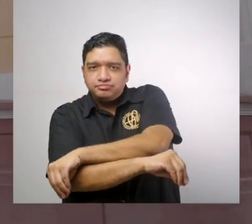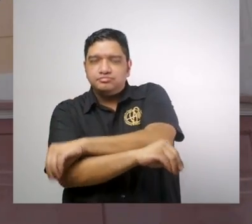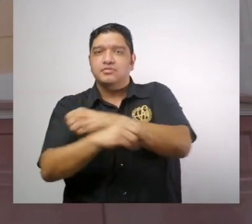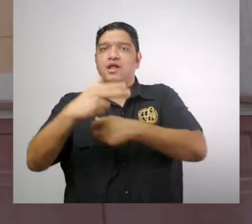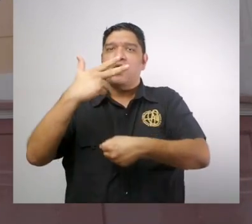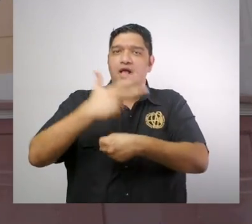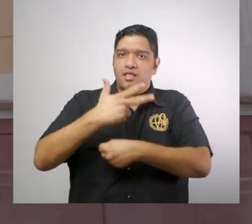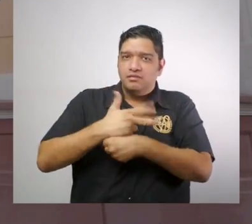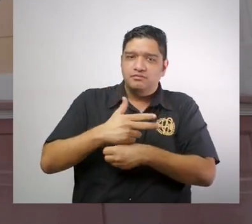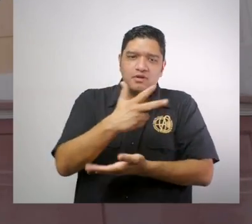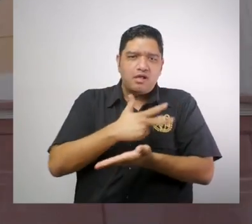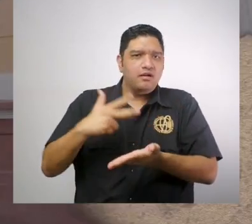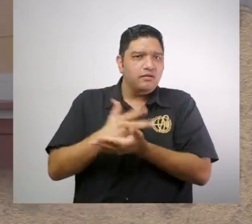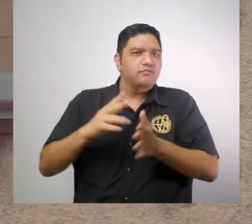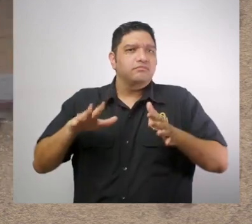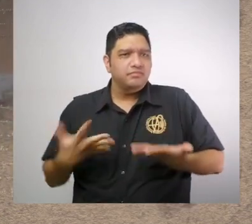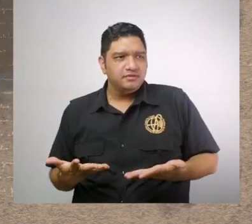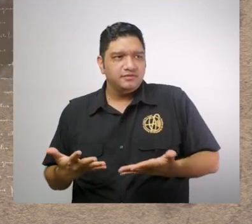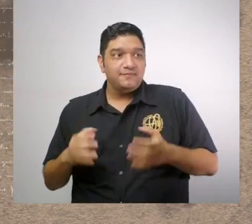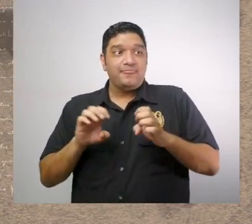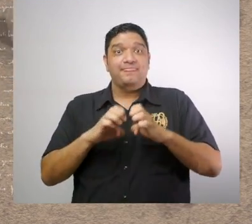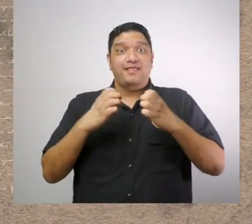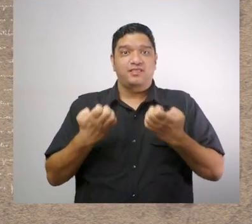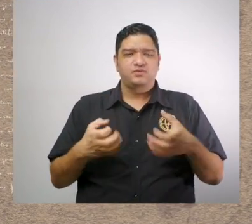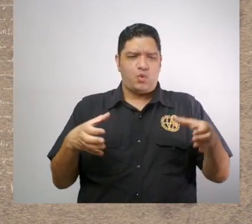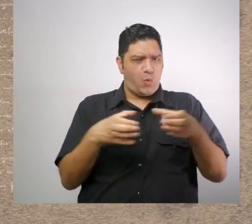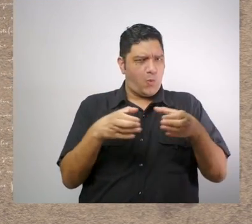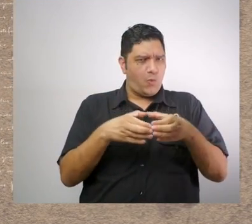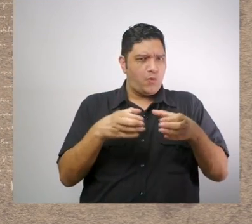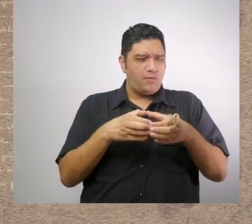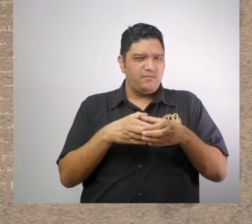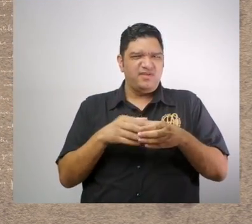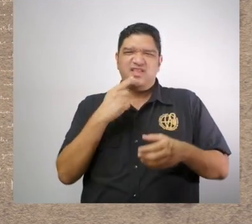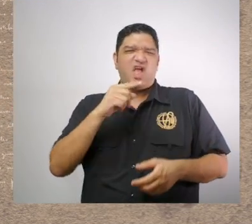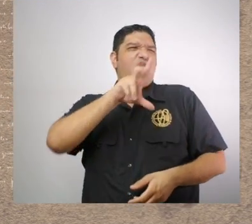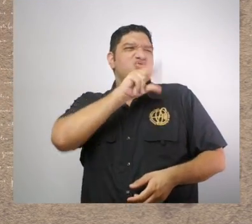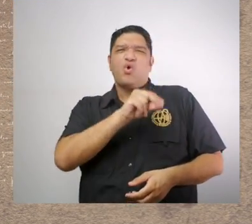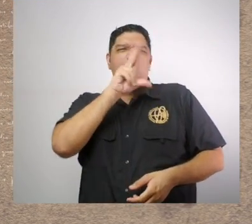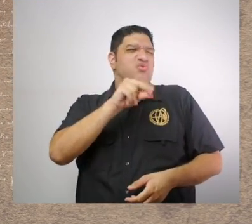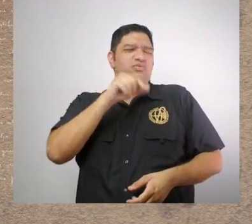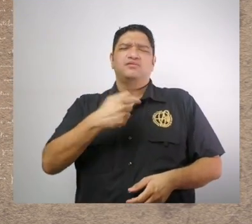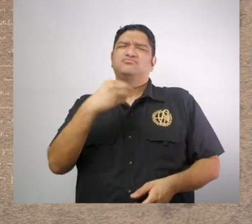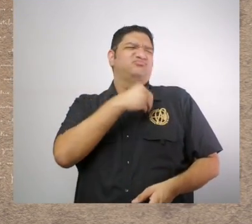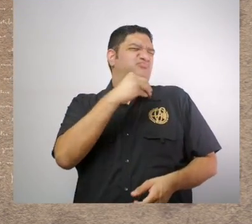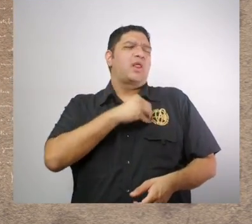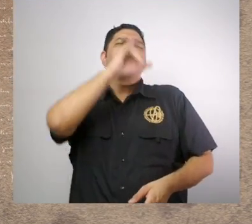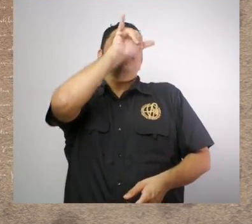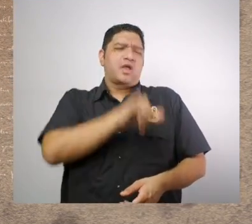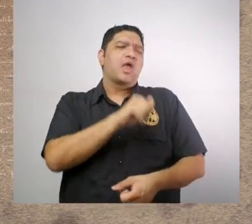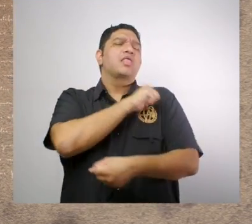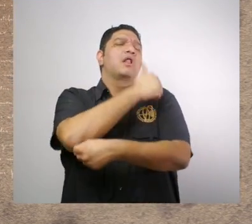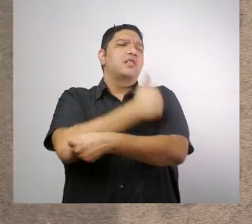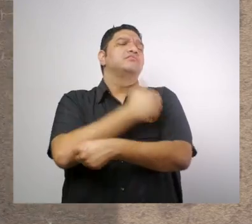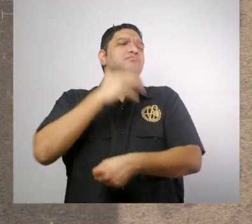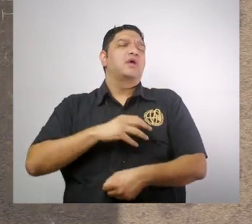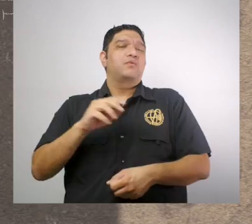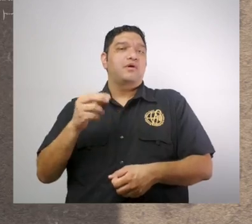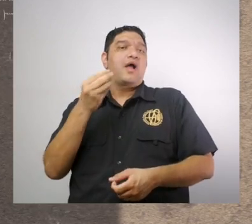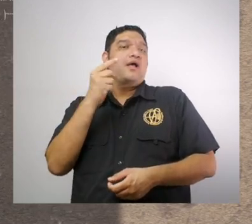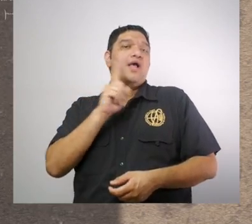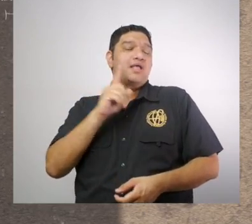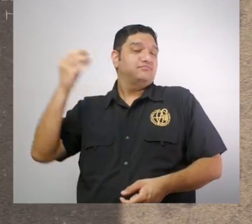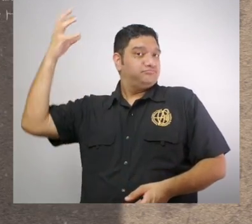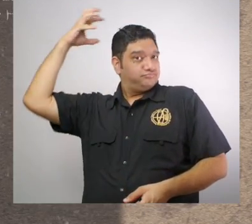grupo terronista encabezado por el arzobispo Don Pedro Cortés y Larraz, y los traslacionistas